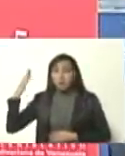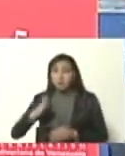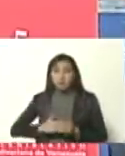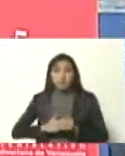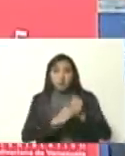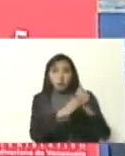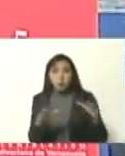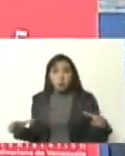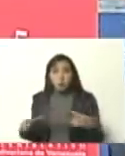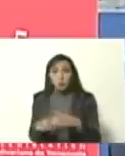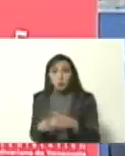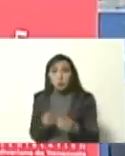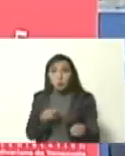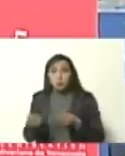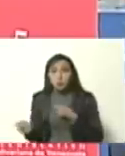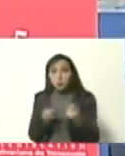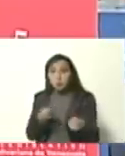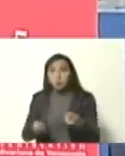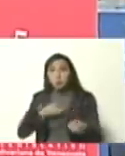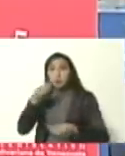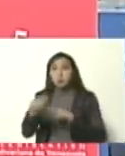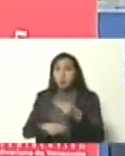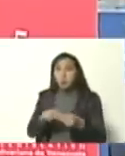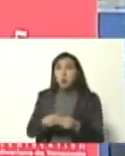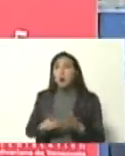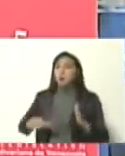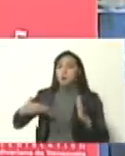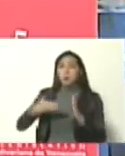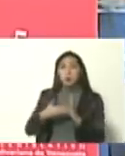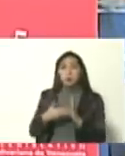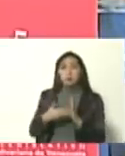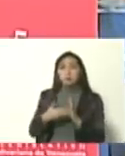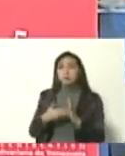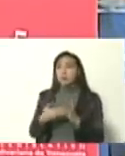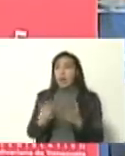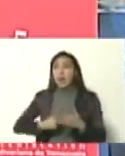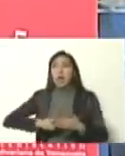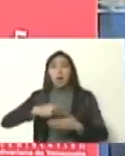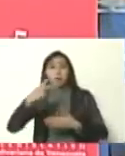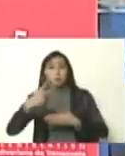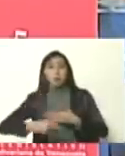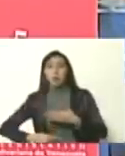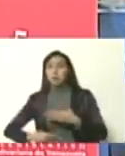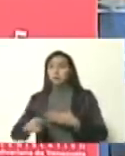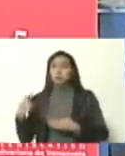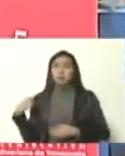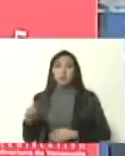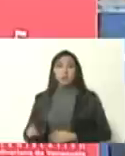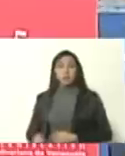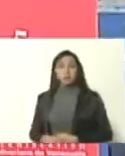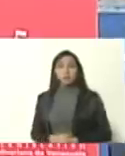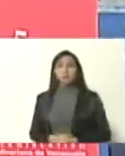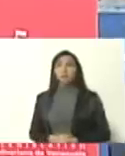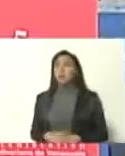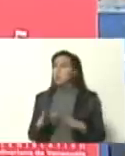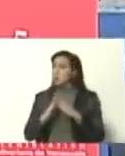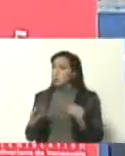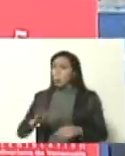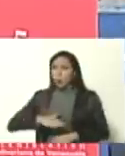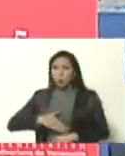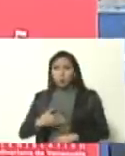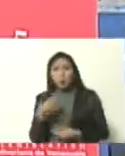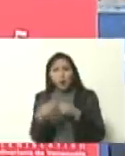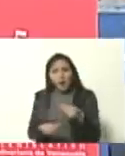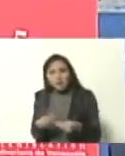operativas y logísticas de la llamada así Operación Gedeón. Y todo eso ha sido posible por